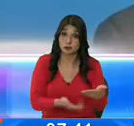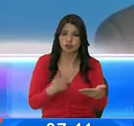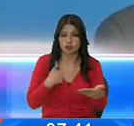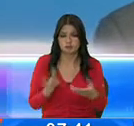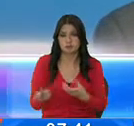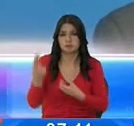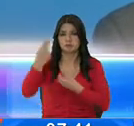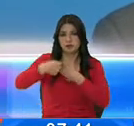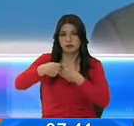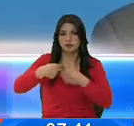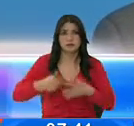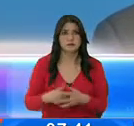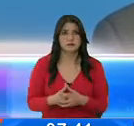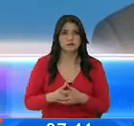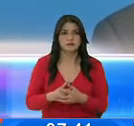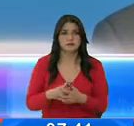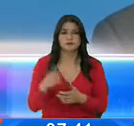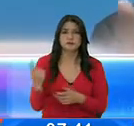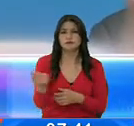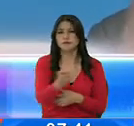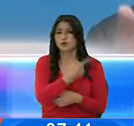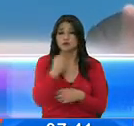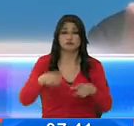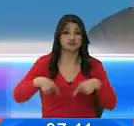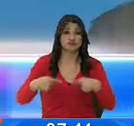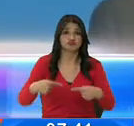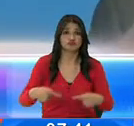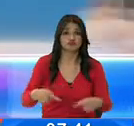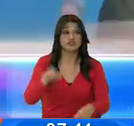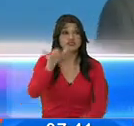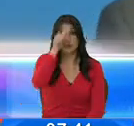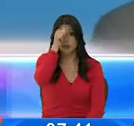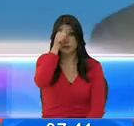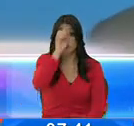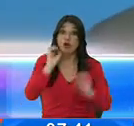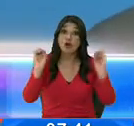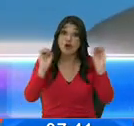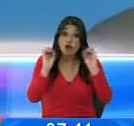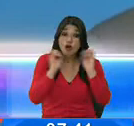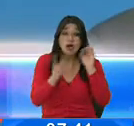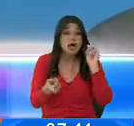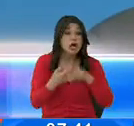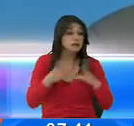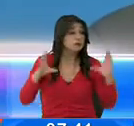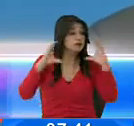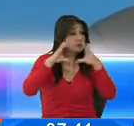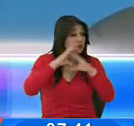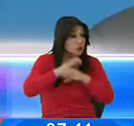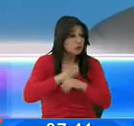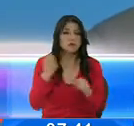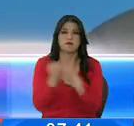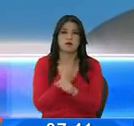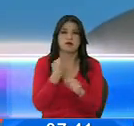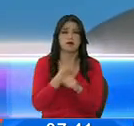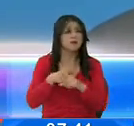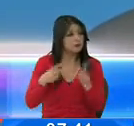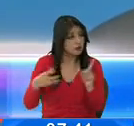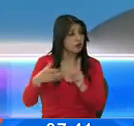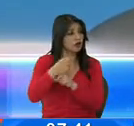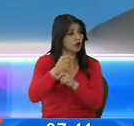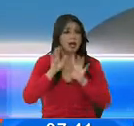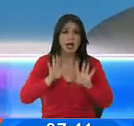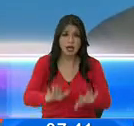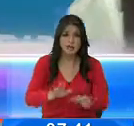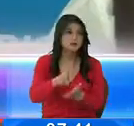pertenezco todos casi todos los días incluso en fines de semana e incluso hasta altas horas de la noche pero lo logramos porque así debe ser